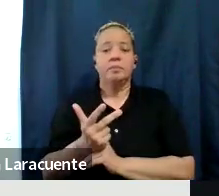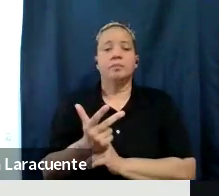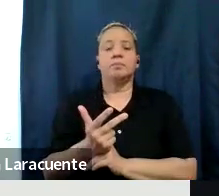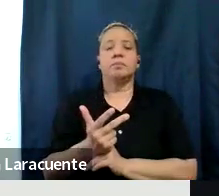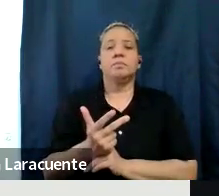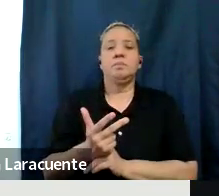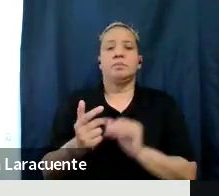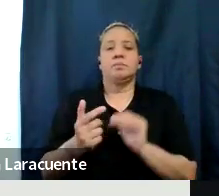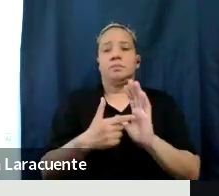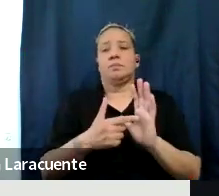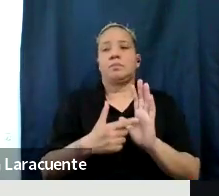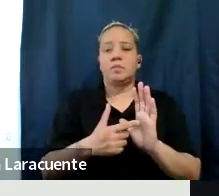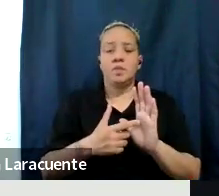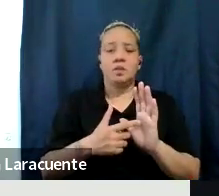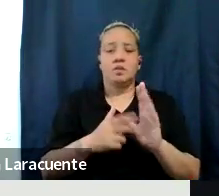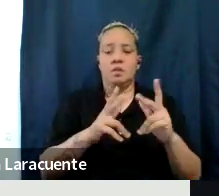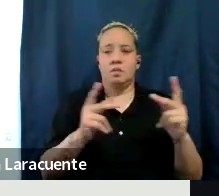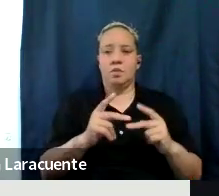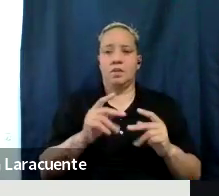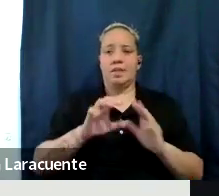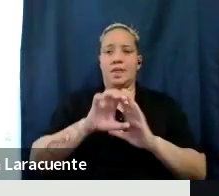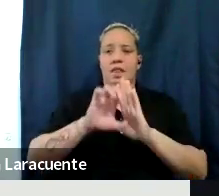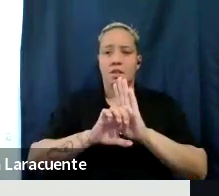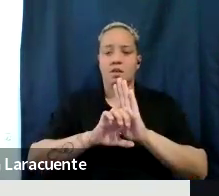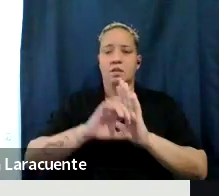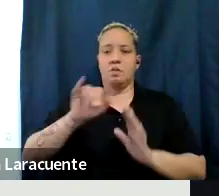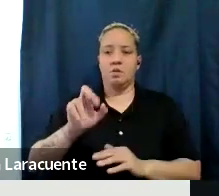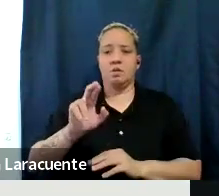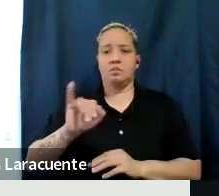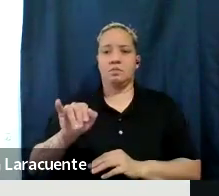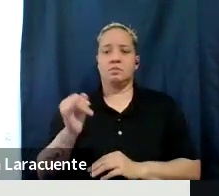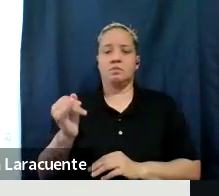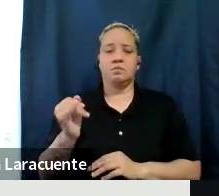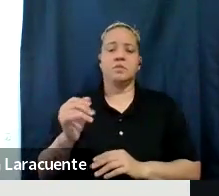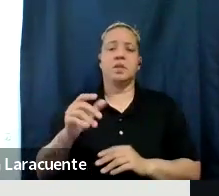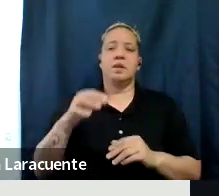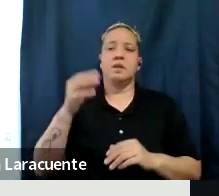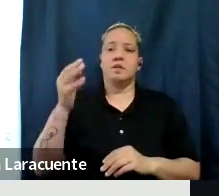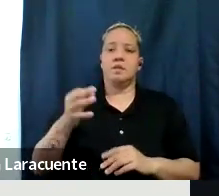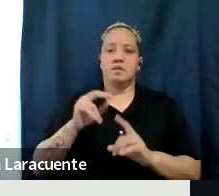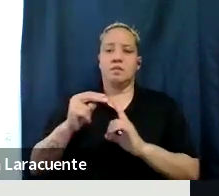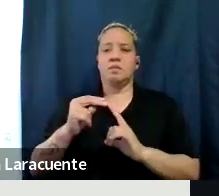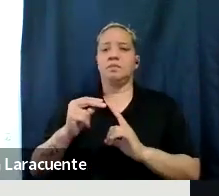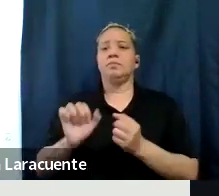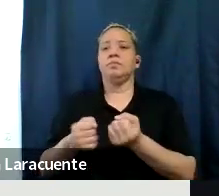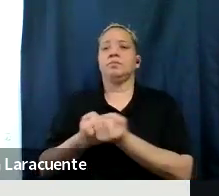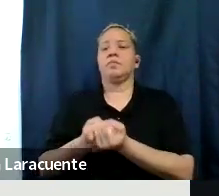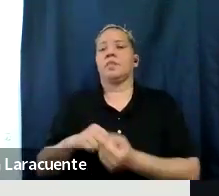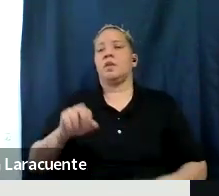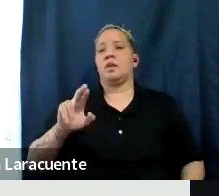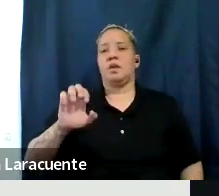que la posición ética de Juan Ramón Jiménez, siempre del lado de la República, fue